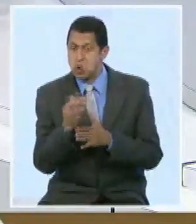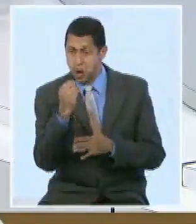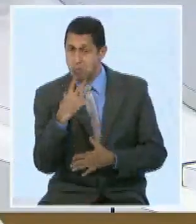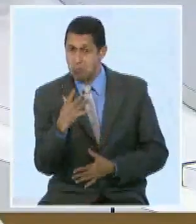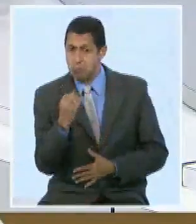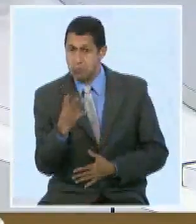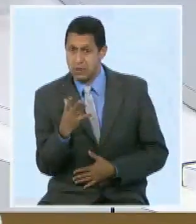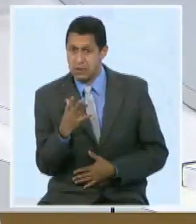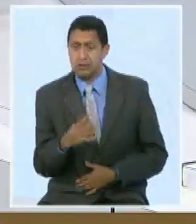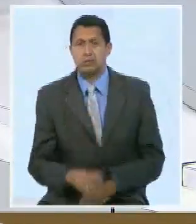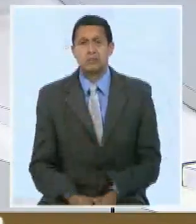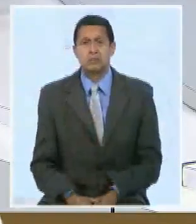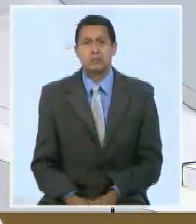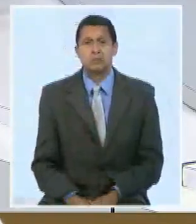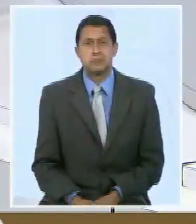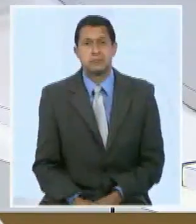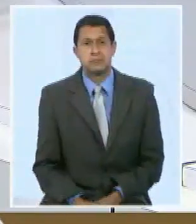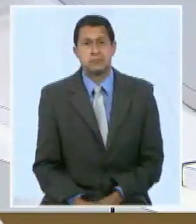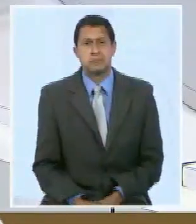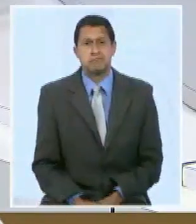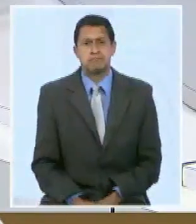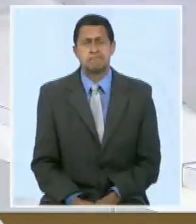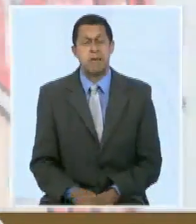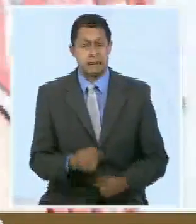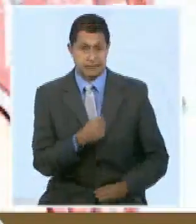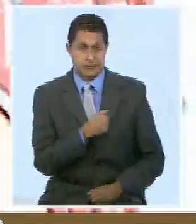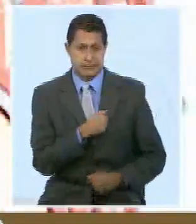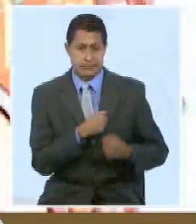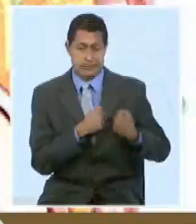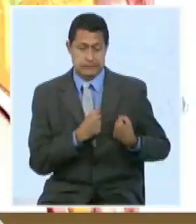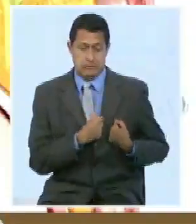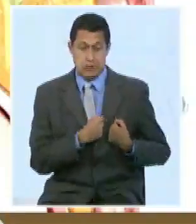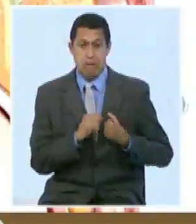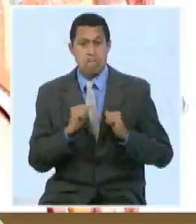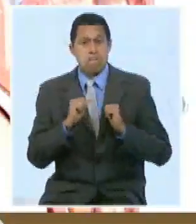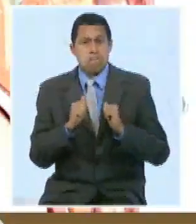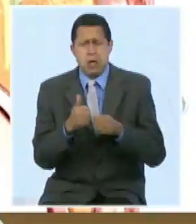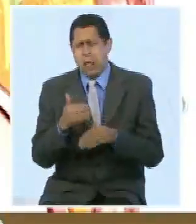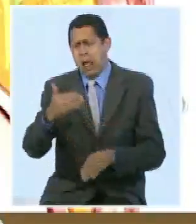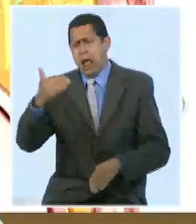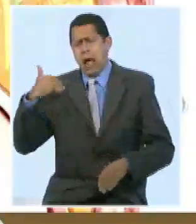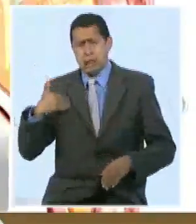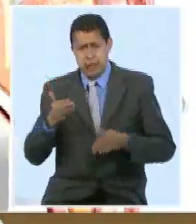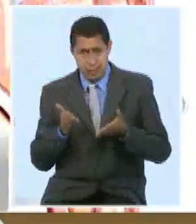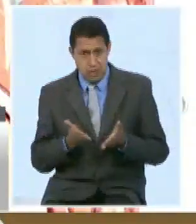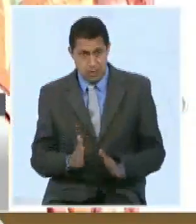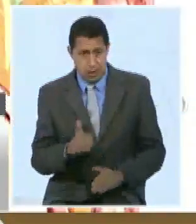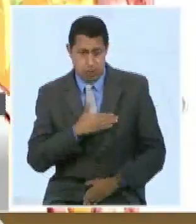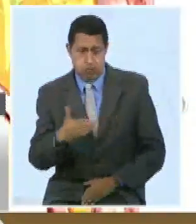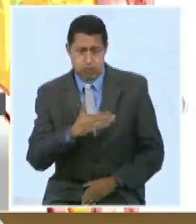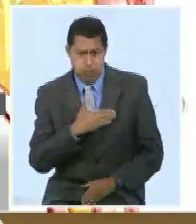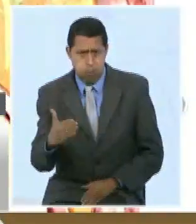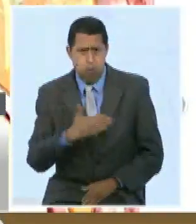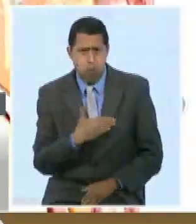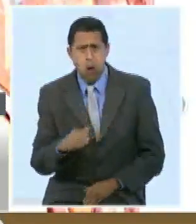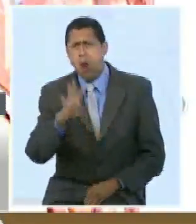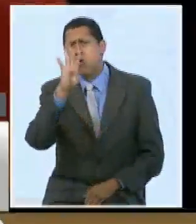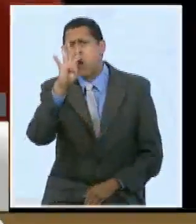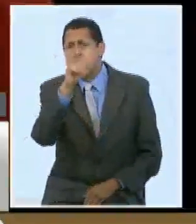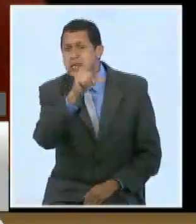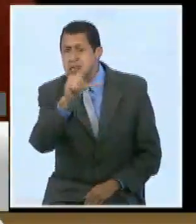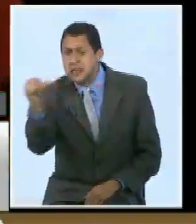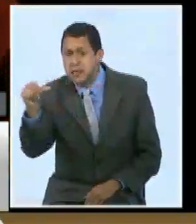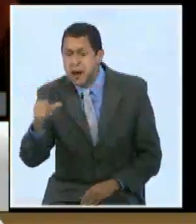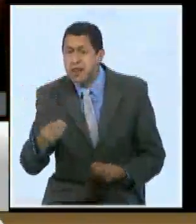órganos y tejidos el corazón comienza a funcionar mucho antes del nacimiento a partir de la cuarta semana